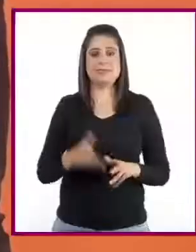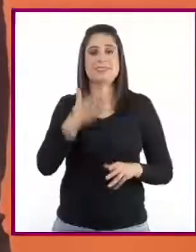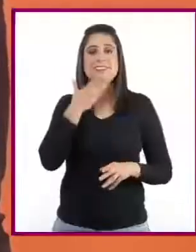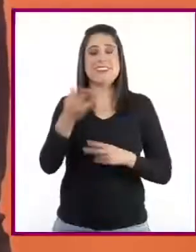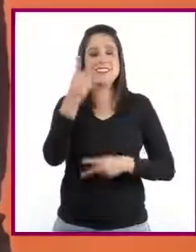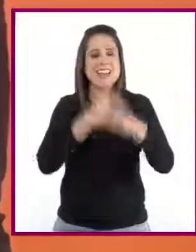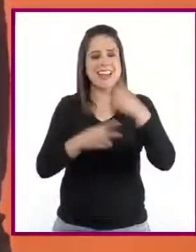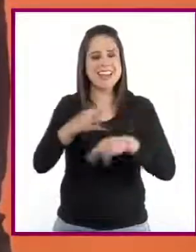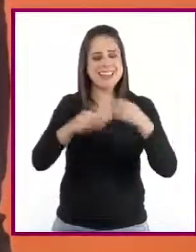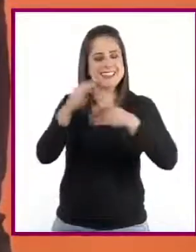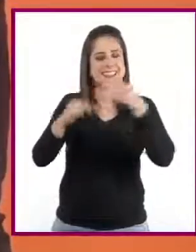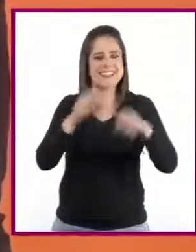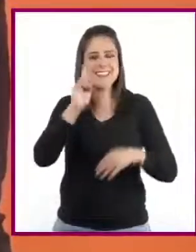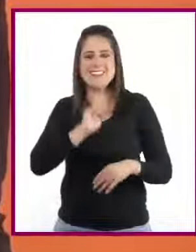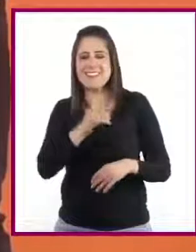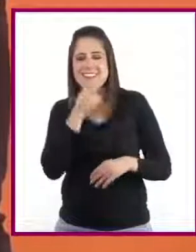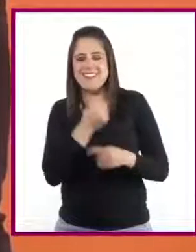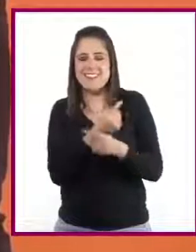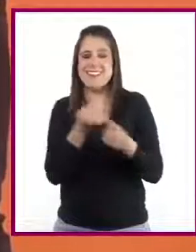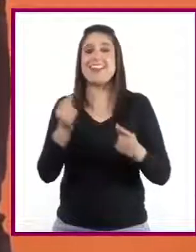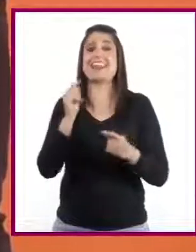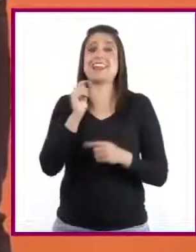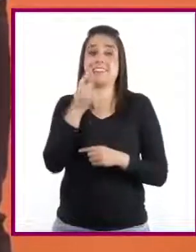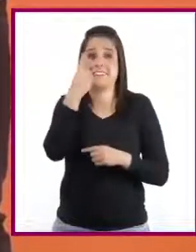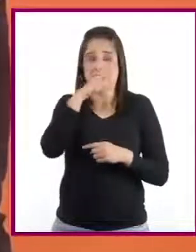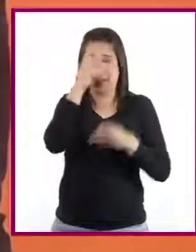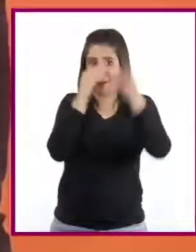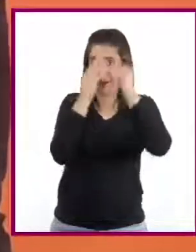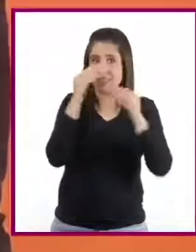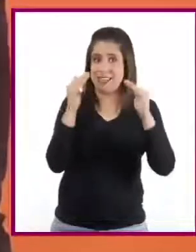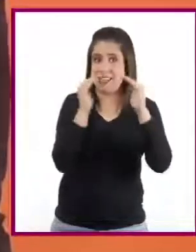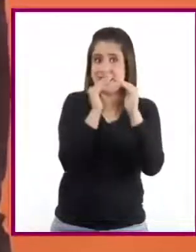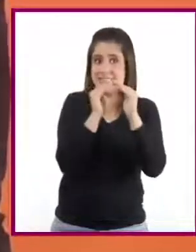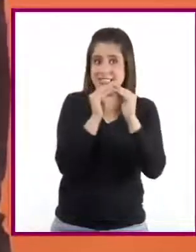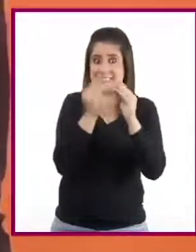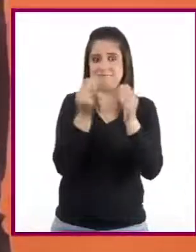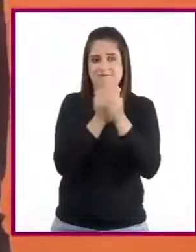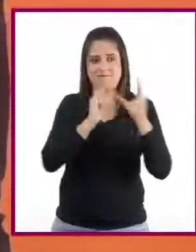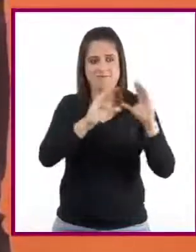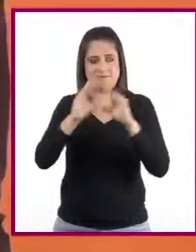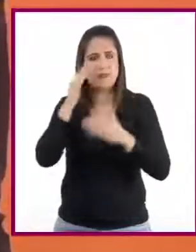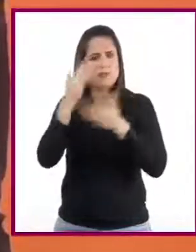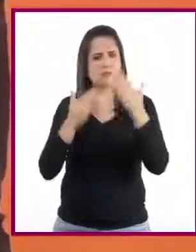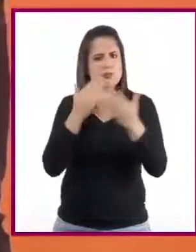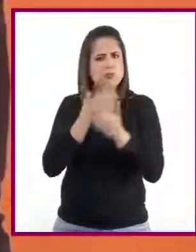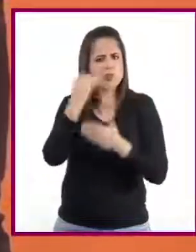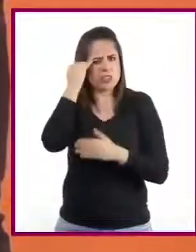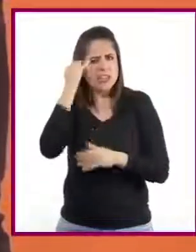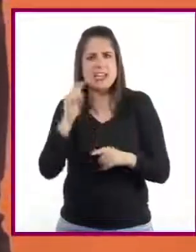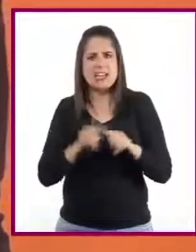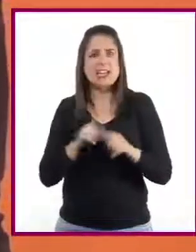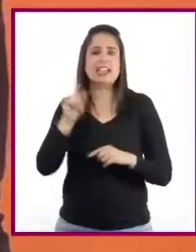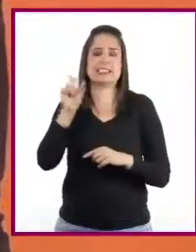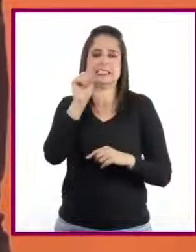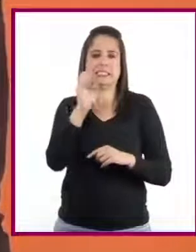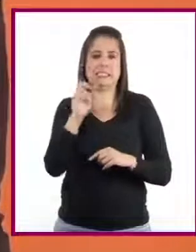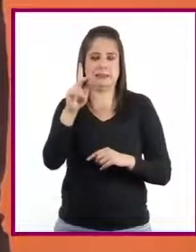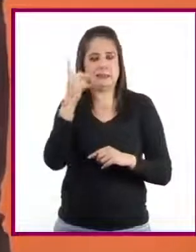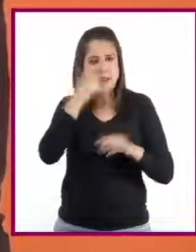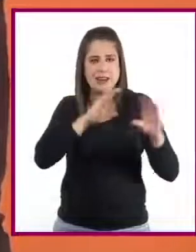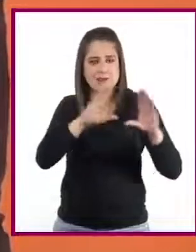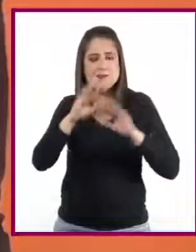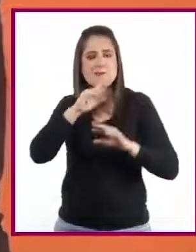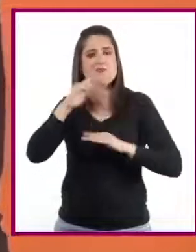y bienvenidos a una sesión más de Aprende en Casa, estrategia didáctica propuesta por la Secretaría de Educación Pública para mejorar